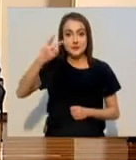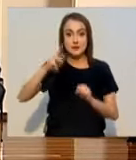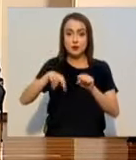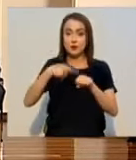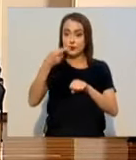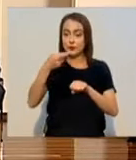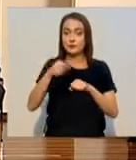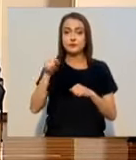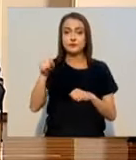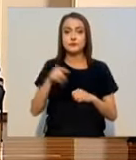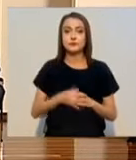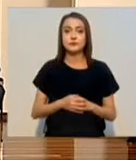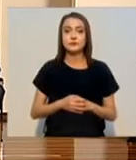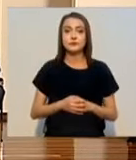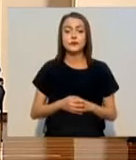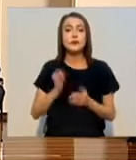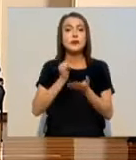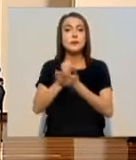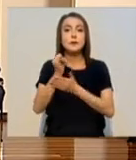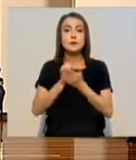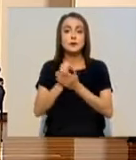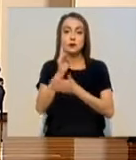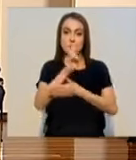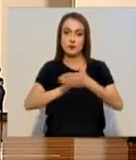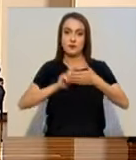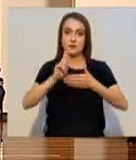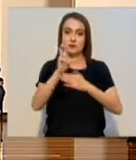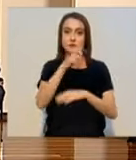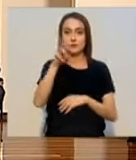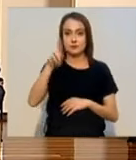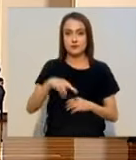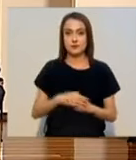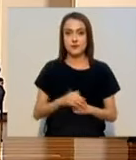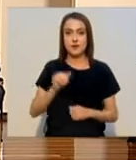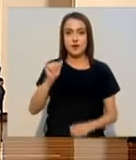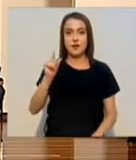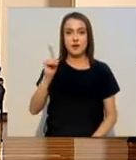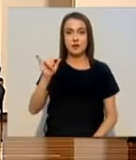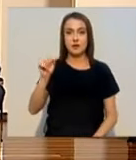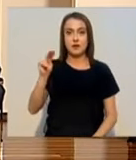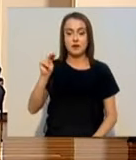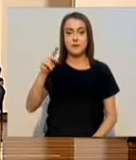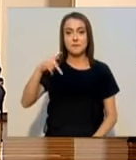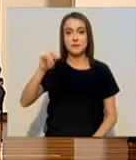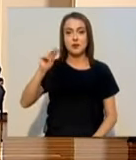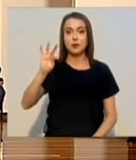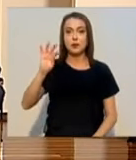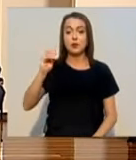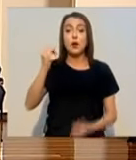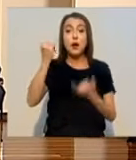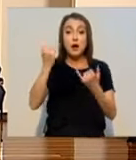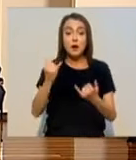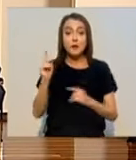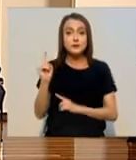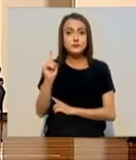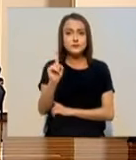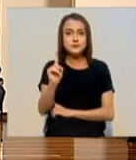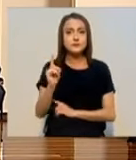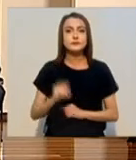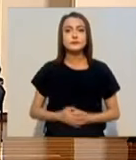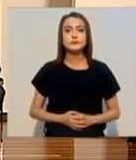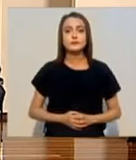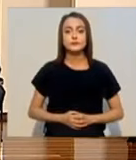vicerrector de Investigación de la Universidad de Costa Rica, a don Adrián Pinto. A continuación vamos a escuchar el